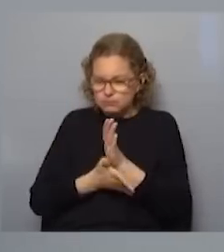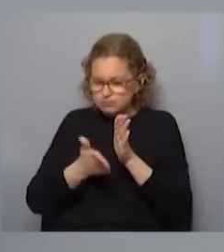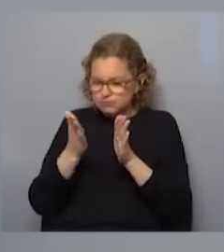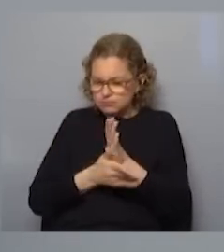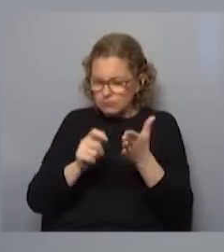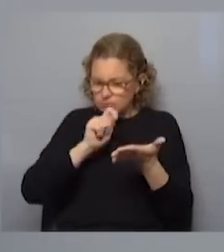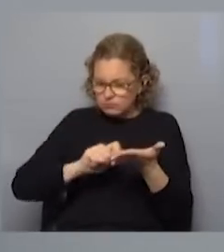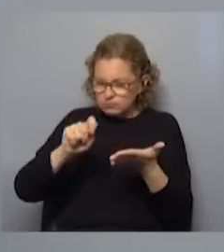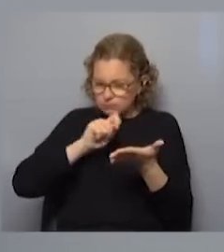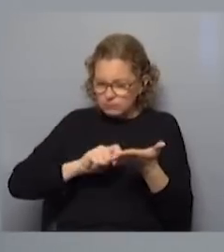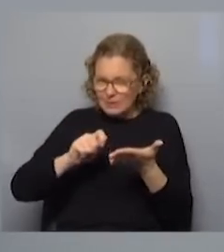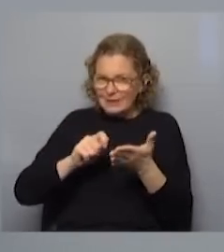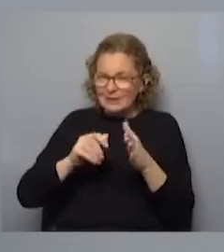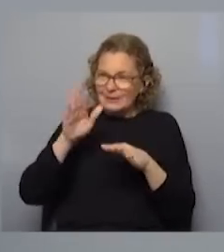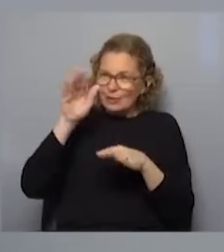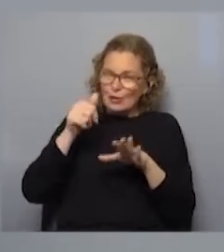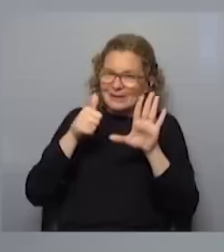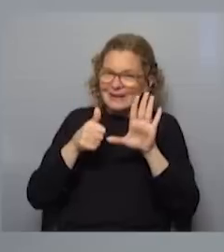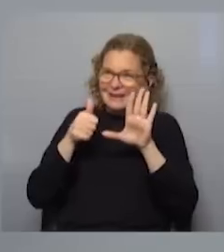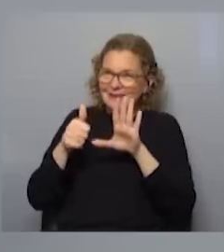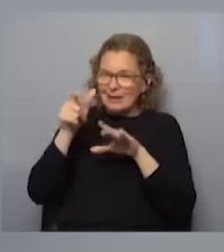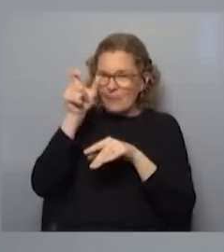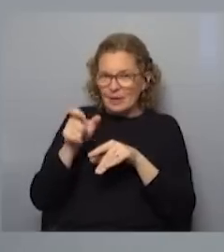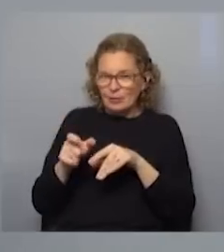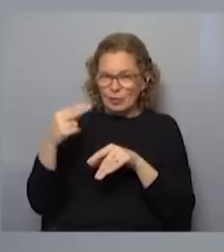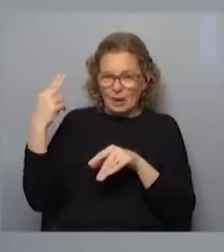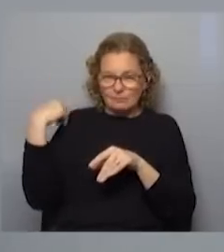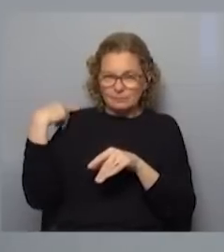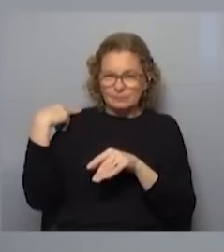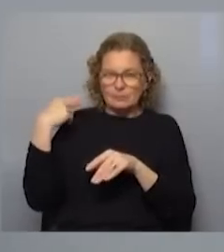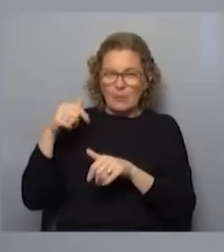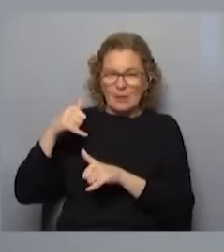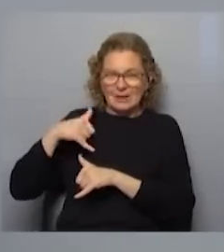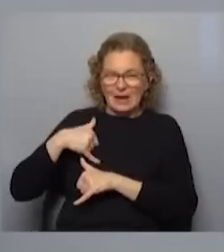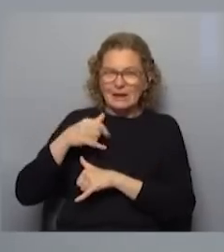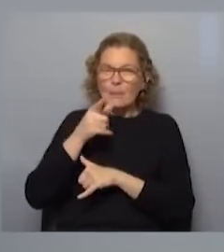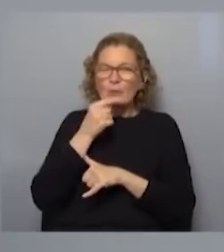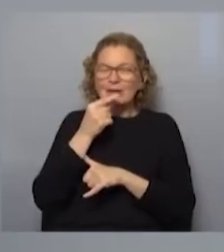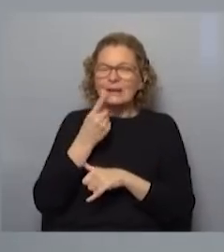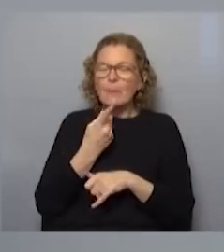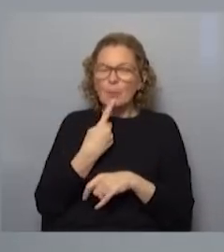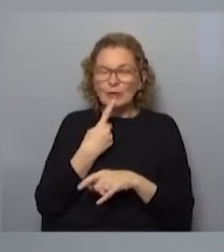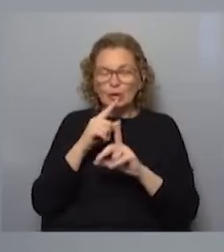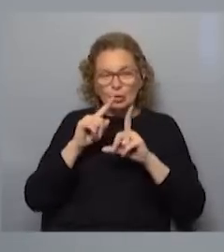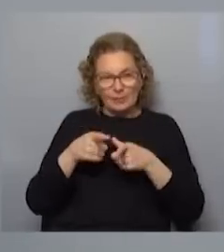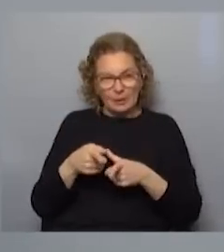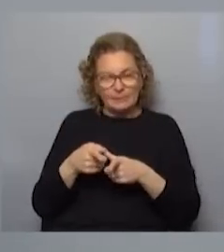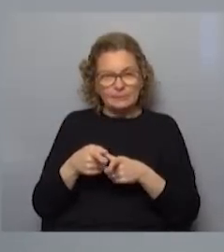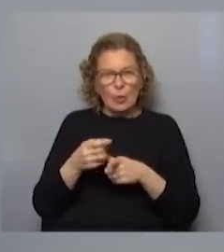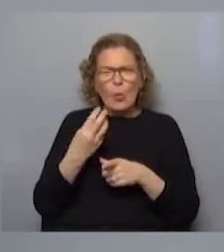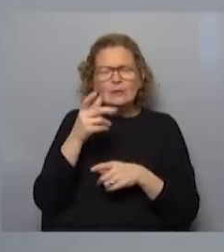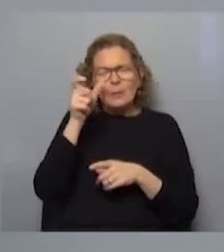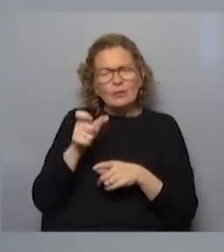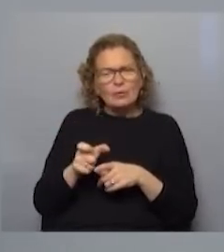que citó a 63 jerarcas militares policiales y jerarcas políticos y que